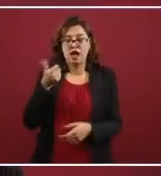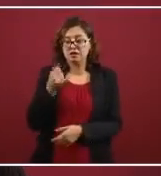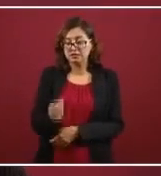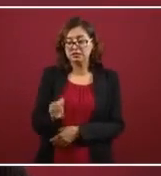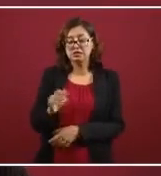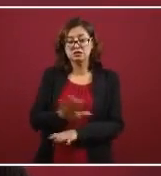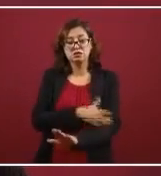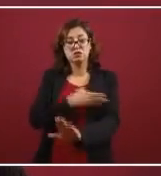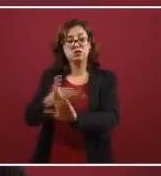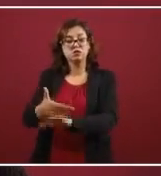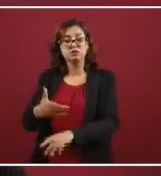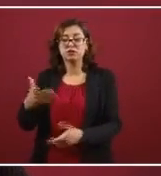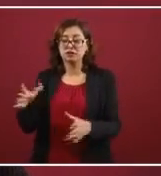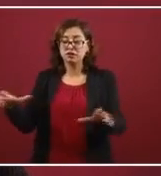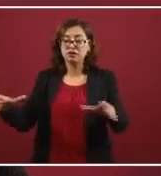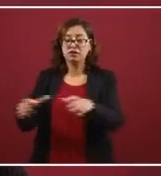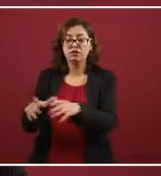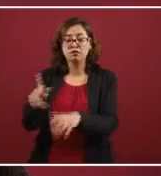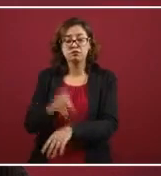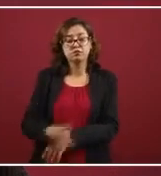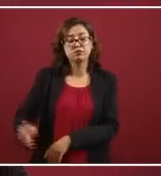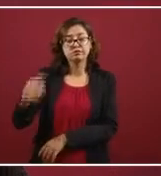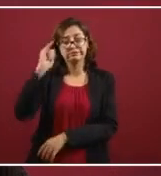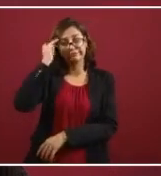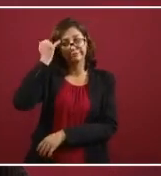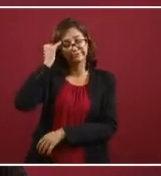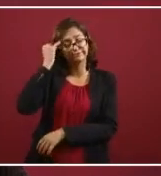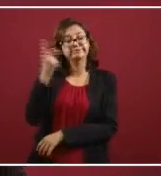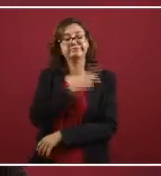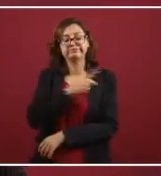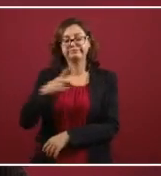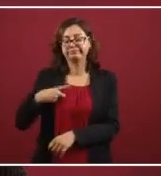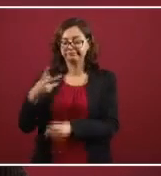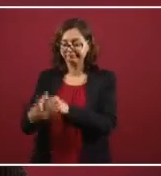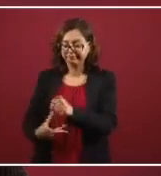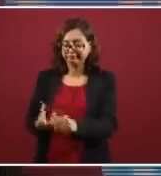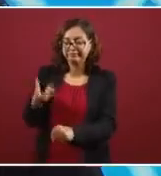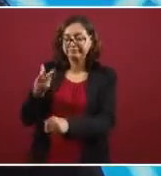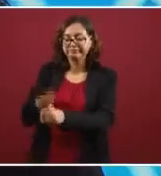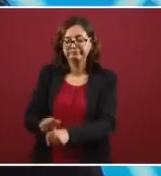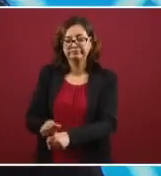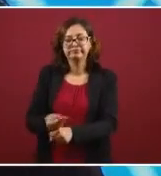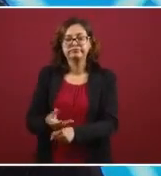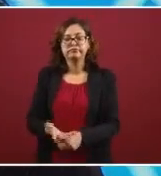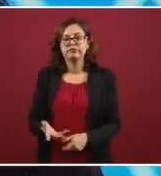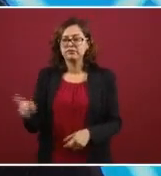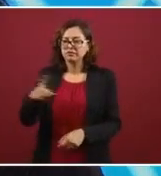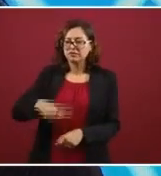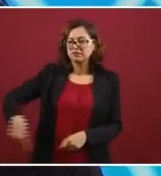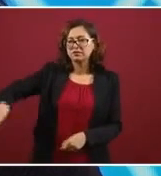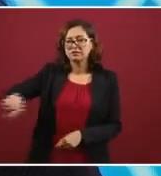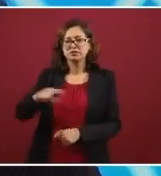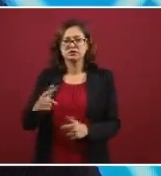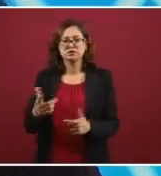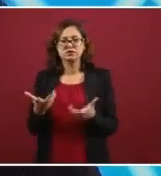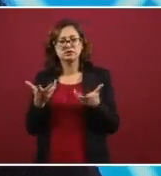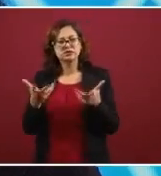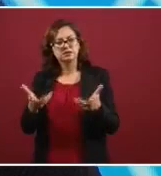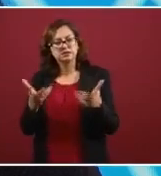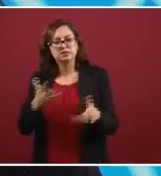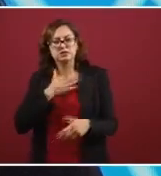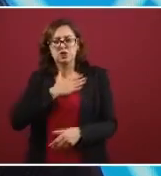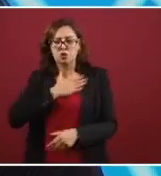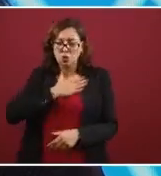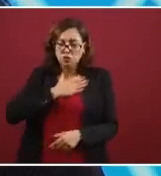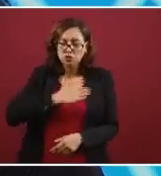indígenas. La región necesita que el reclamo de justicia social se escuche en la región de América Latina y